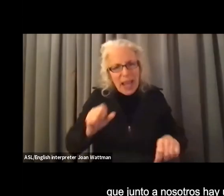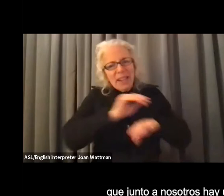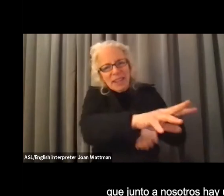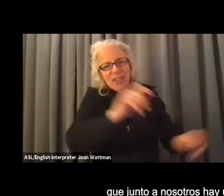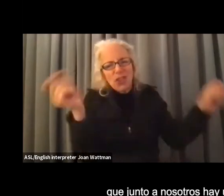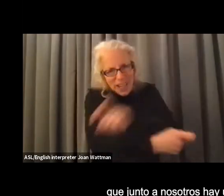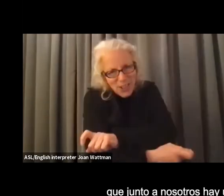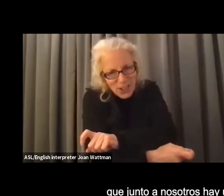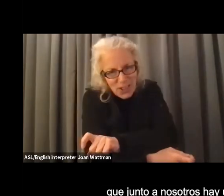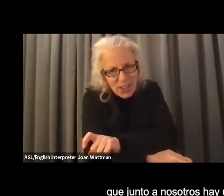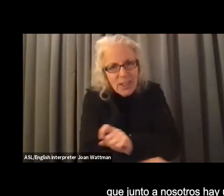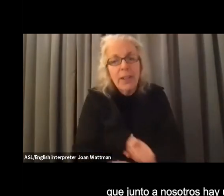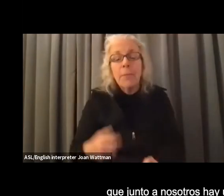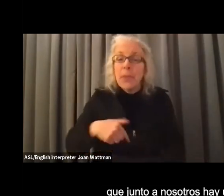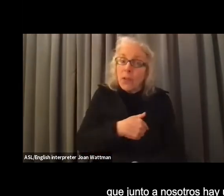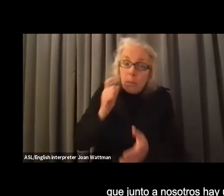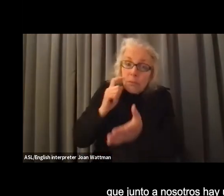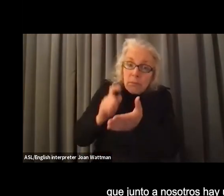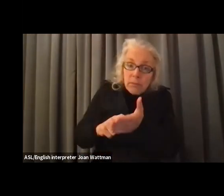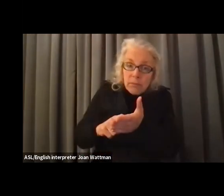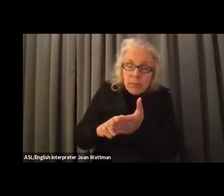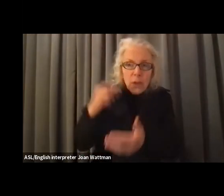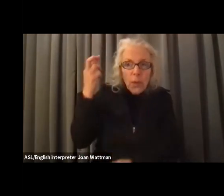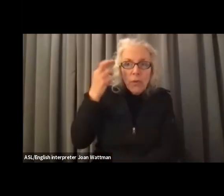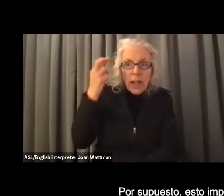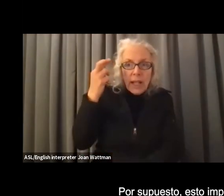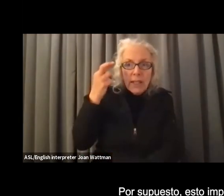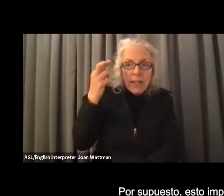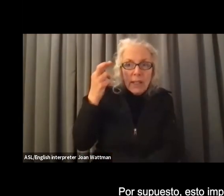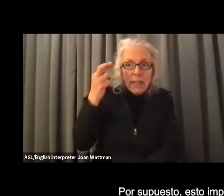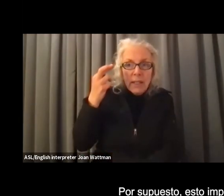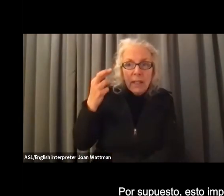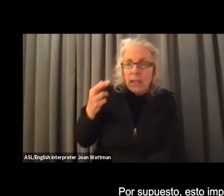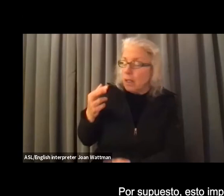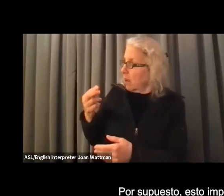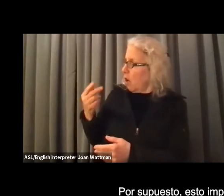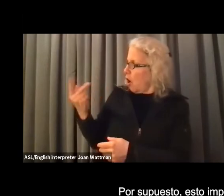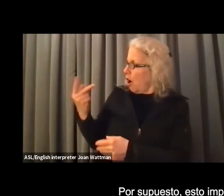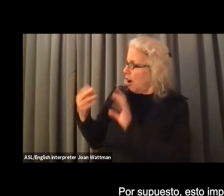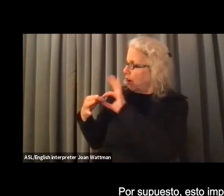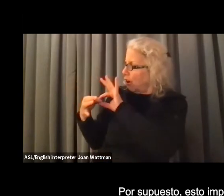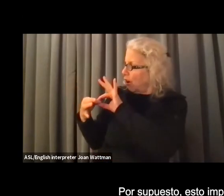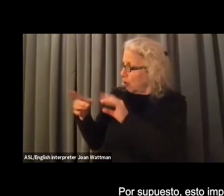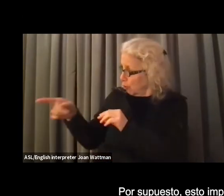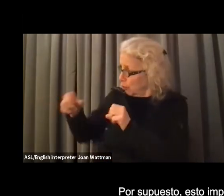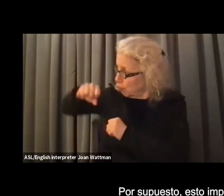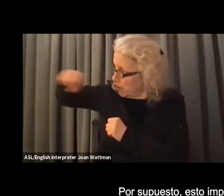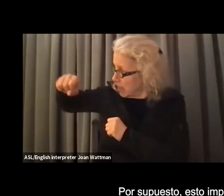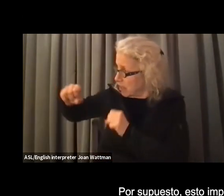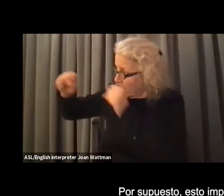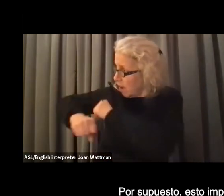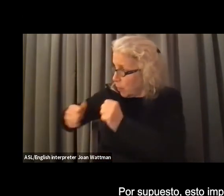que lucha y que resiste al igual que nosotros. Por supuesto, eso implica revisarnos en